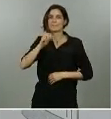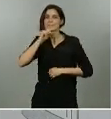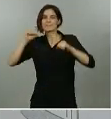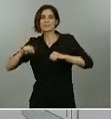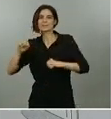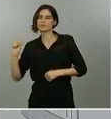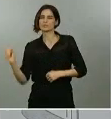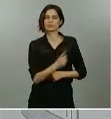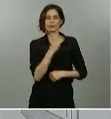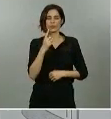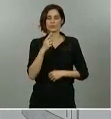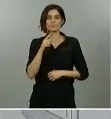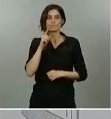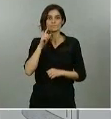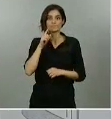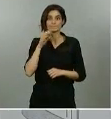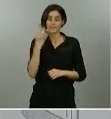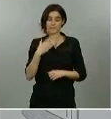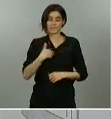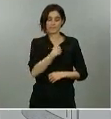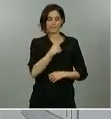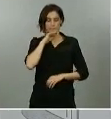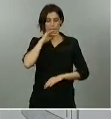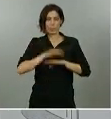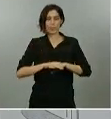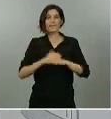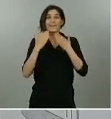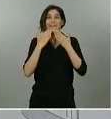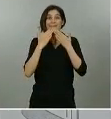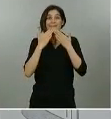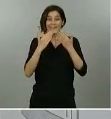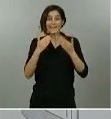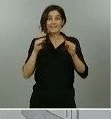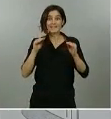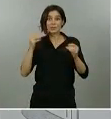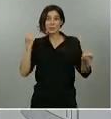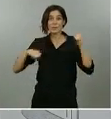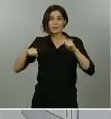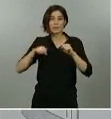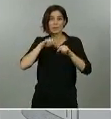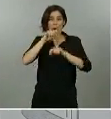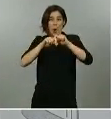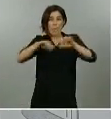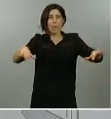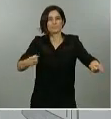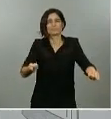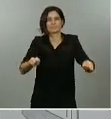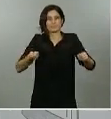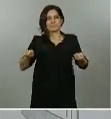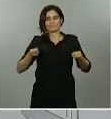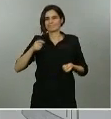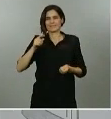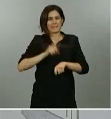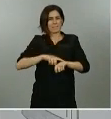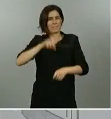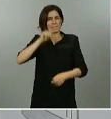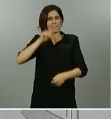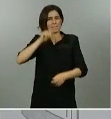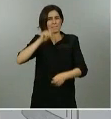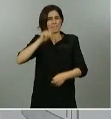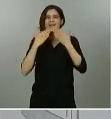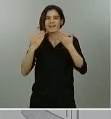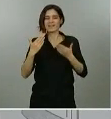la propagación del virus en un tiempo récord, gracias a una responsabilidad y una disciplina social que me gustaría calificarla